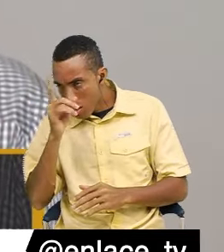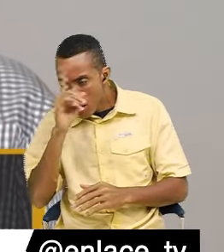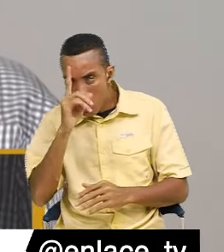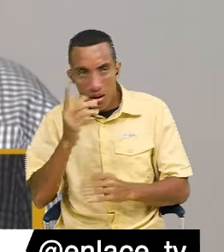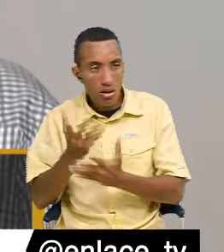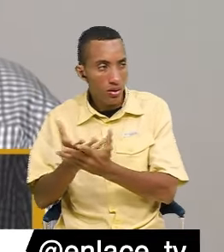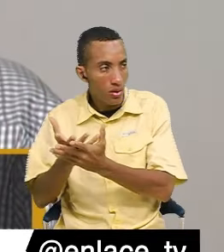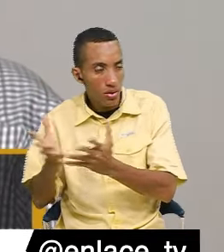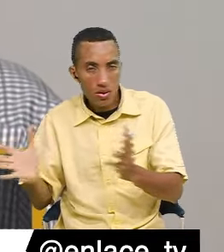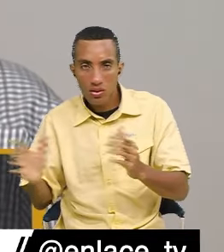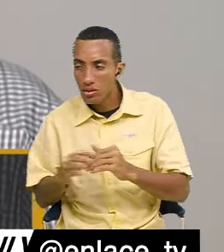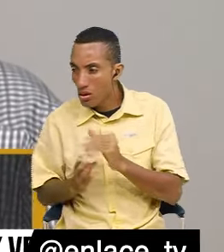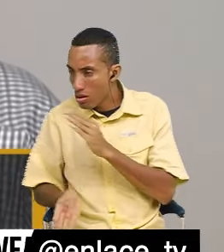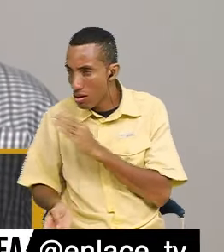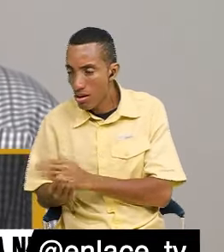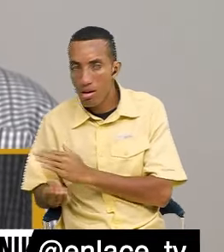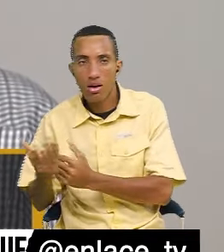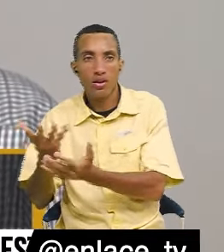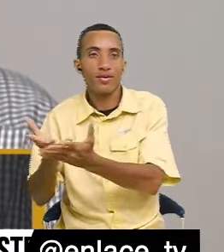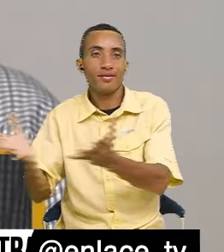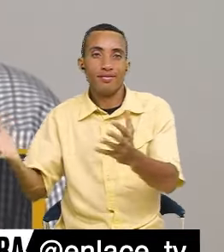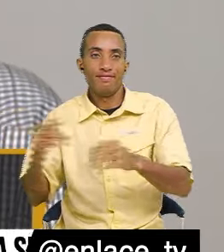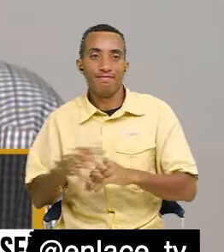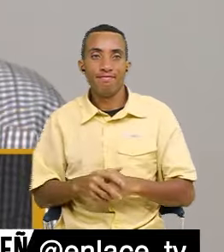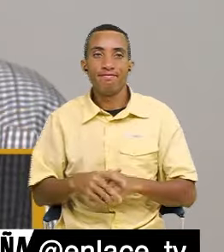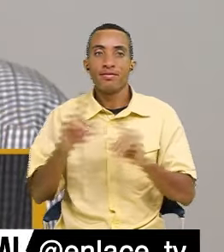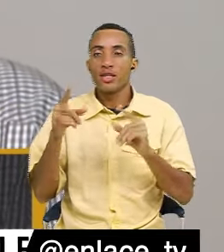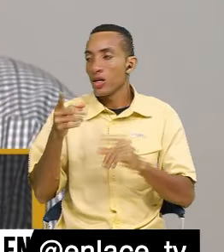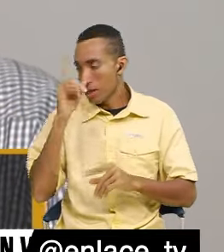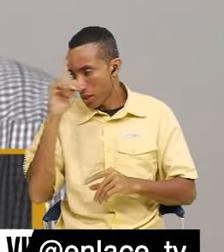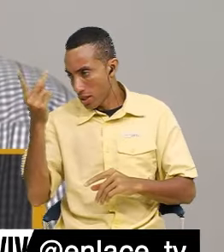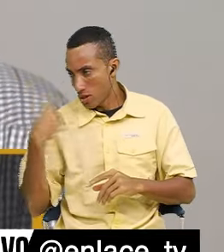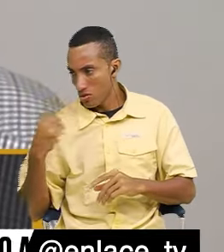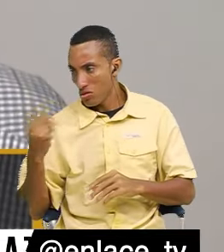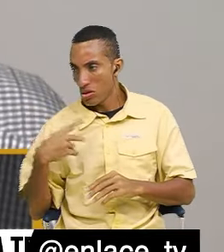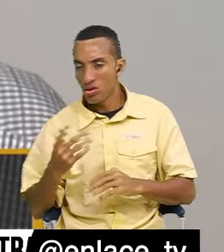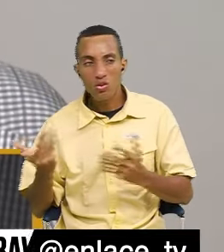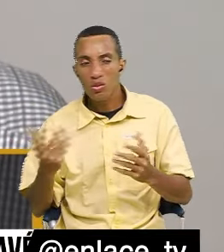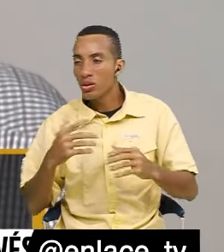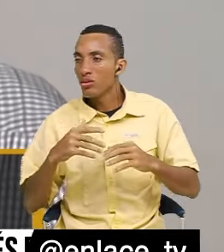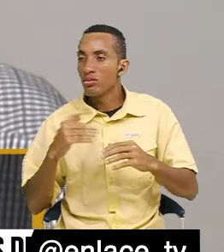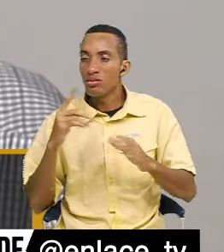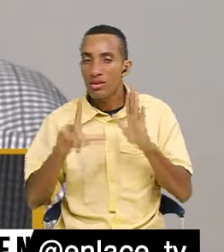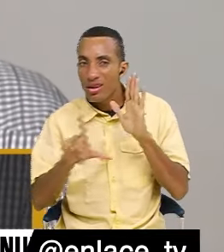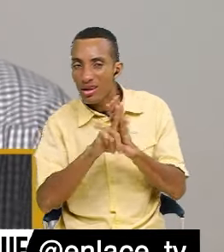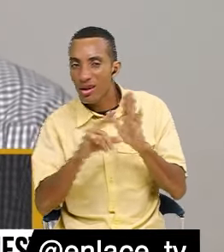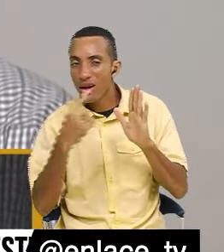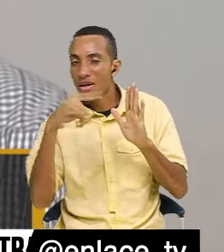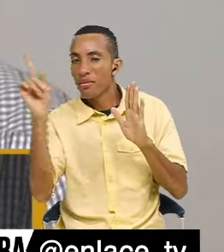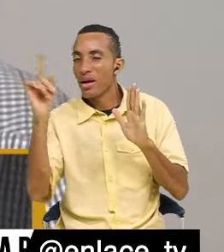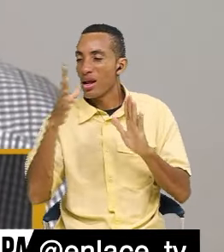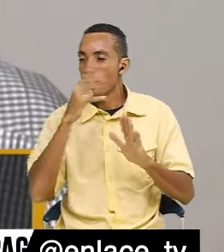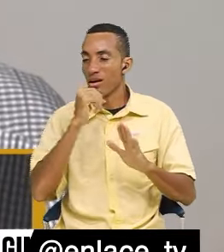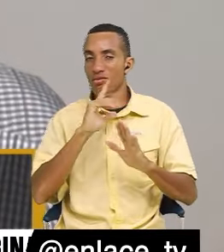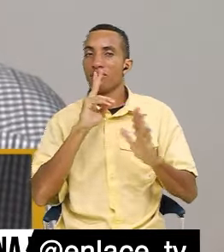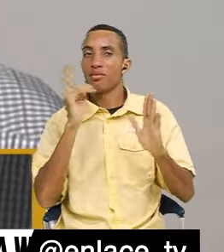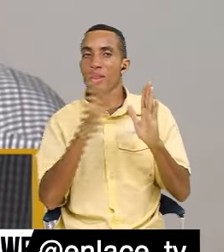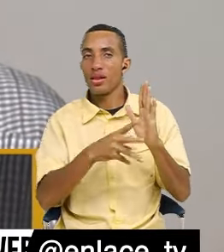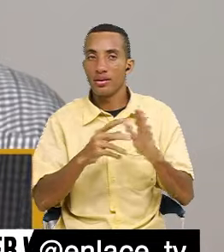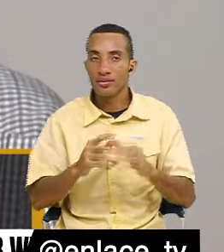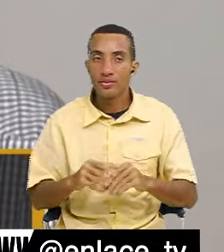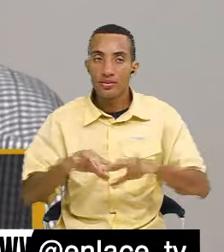en otro proceso por toda su actividad criminal en el Bloque Central Bolívar, y específicamente en el de que tiene que